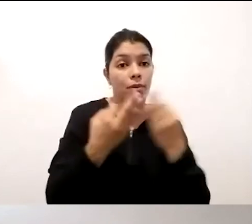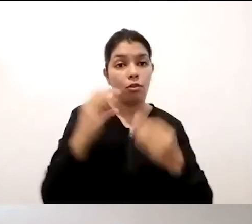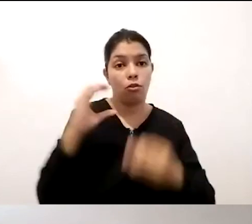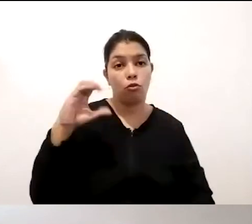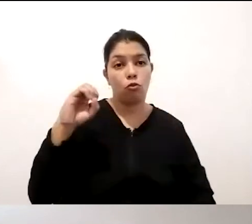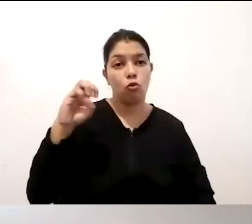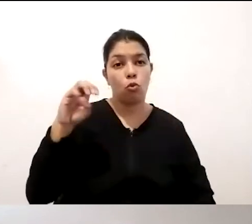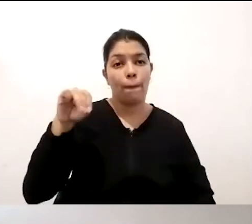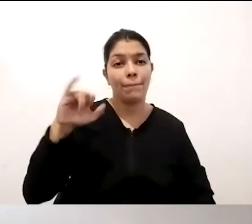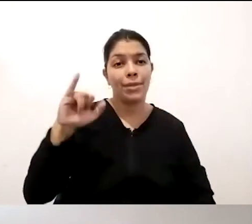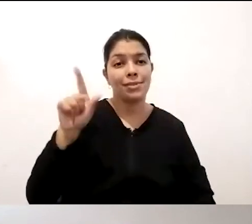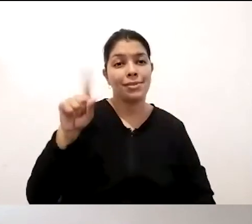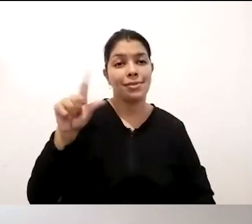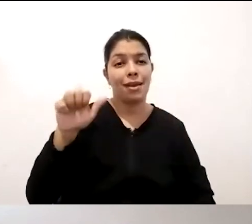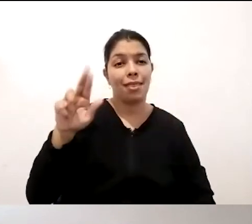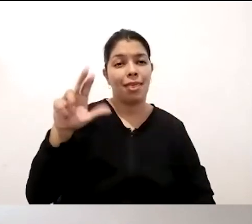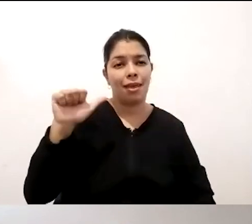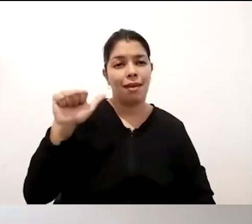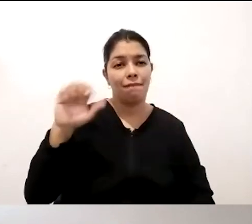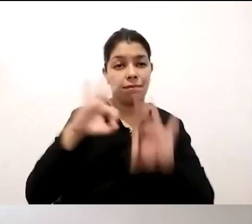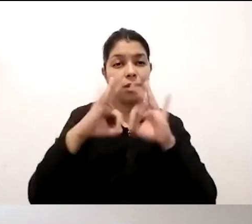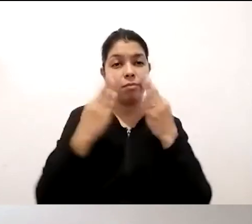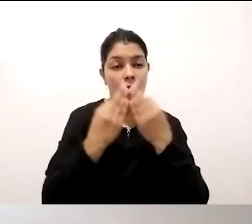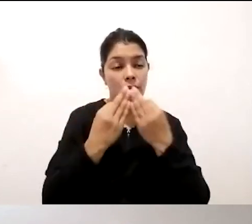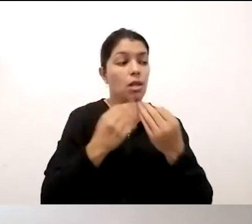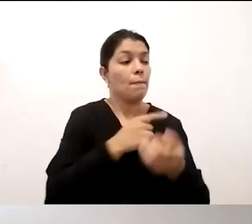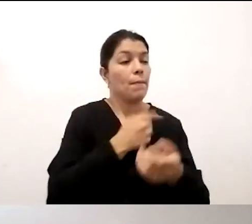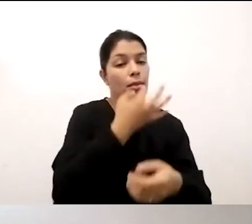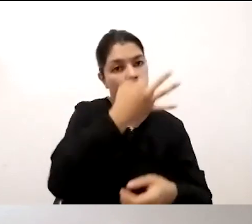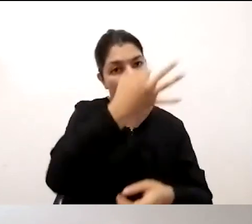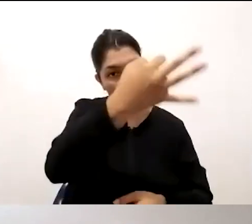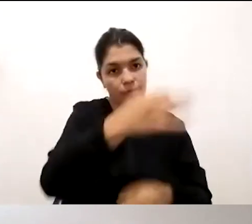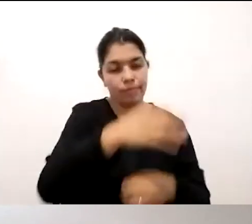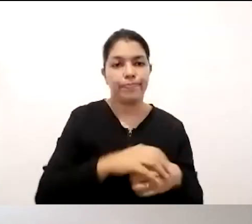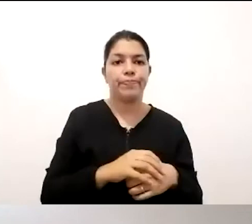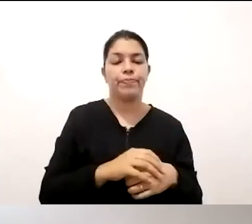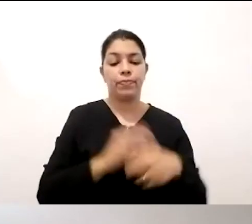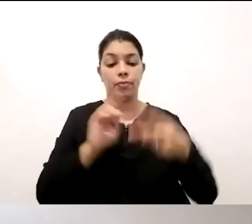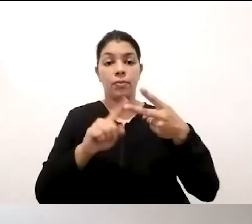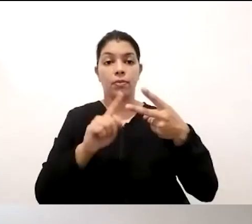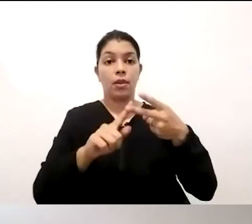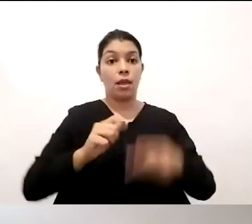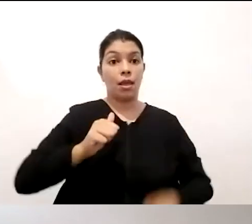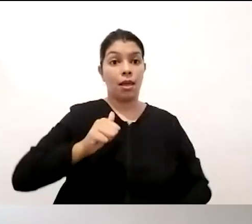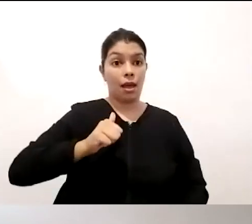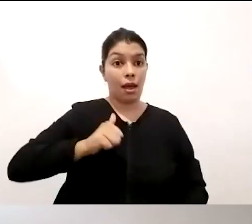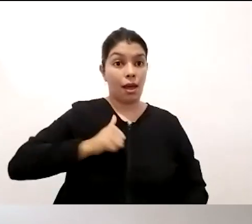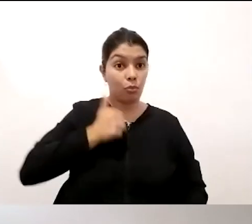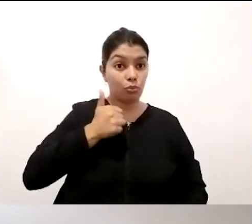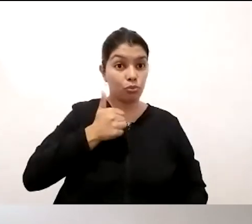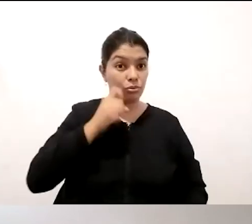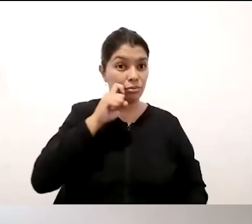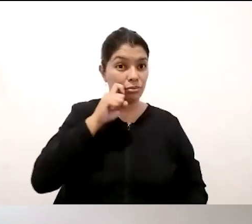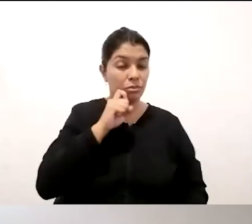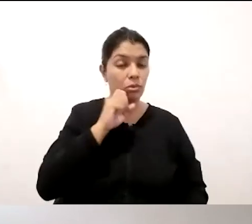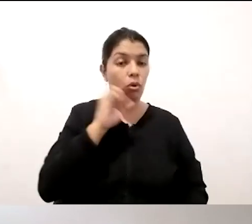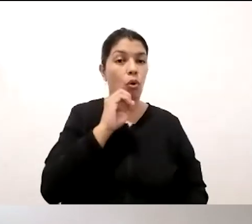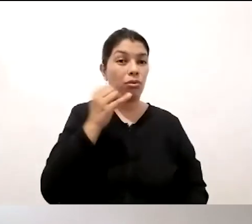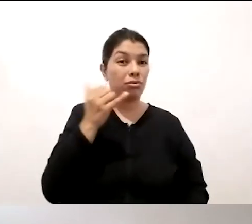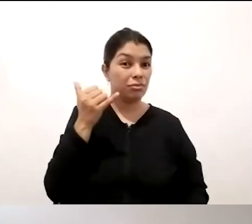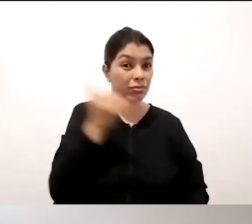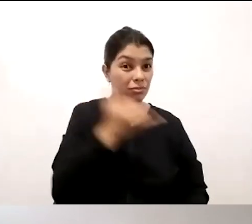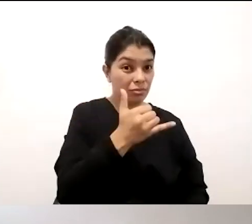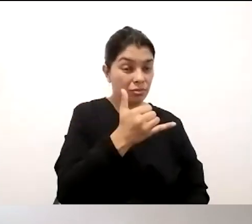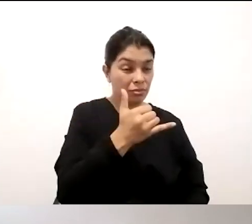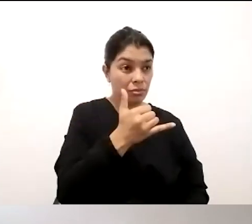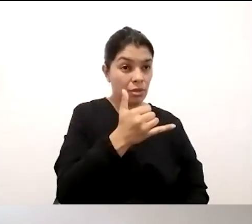cercana en tu ciudad. Para el caso del abuso sexual y el acceso carnal violento, existen otras instancias.